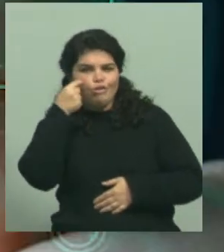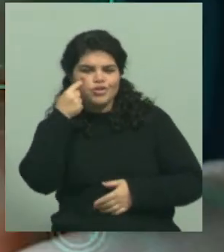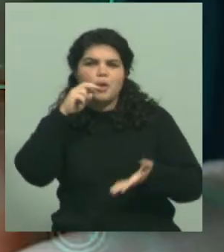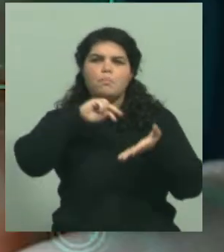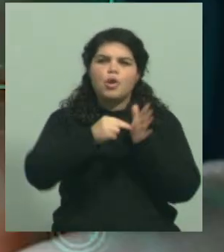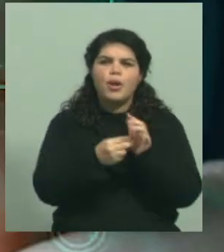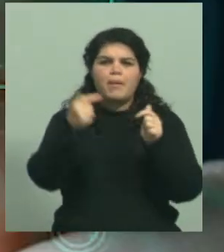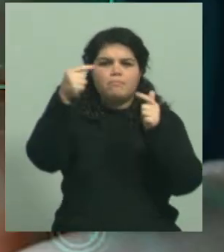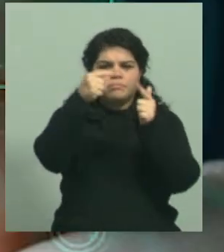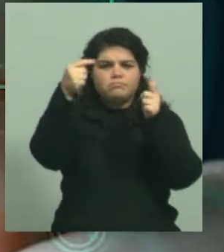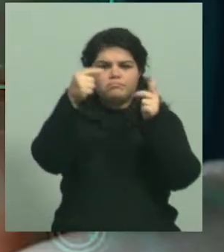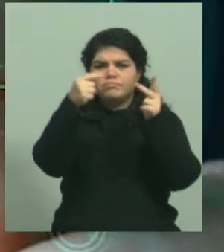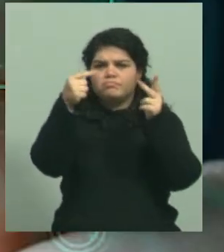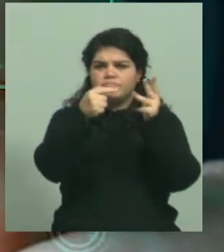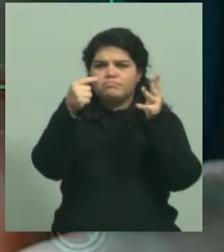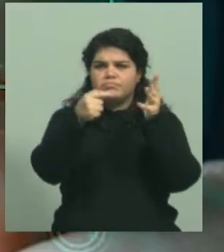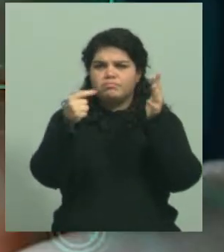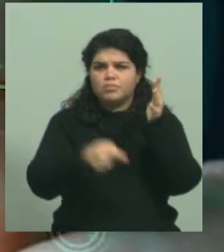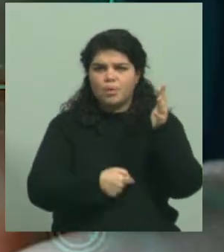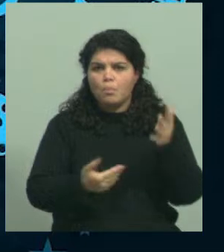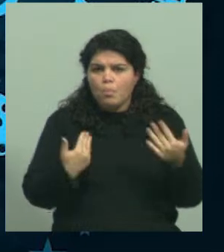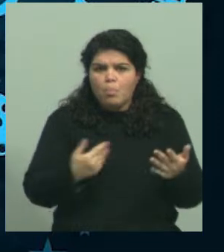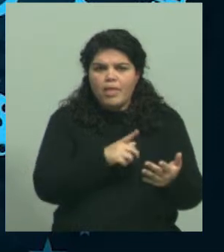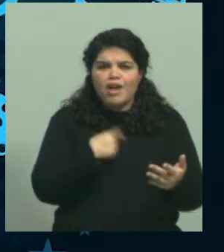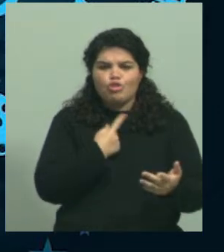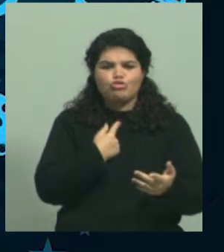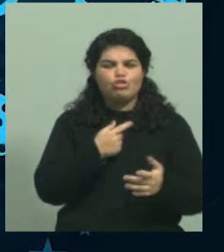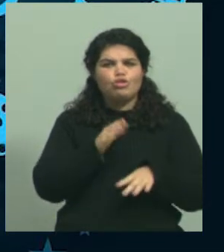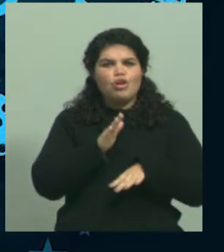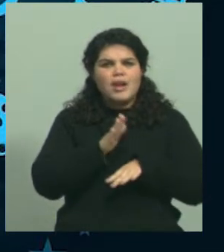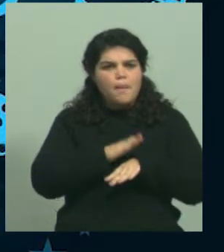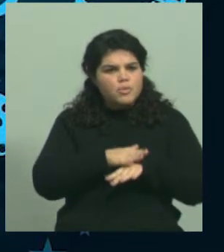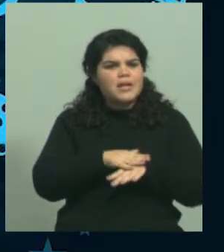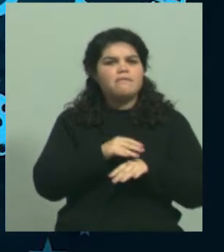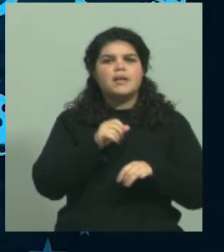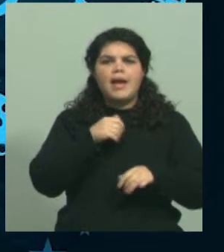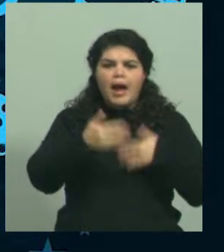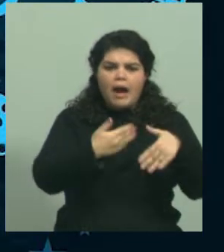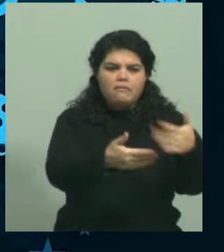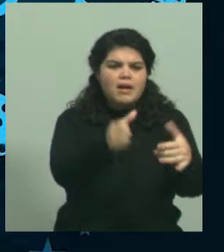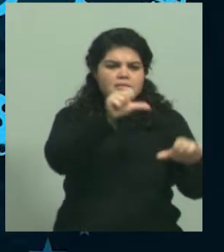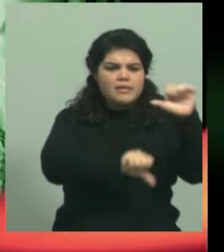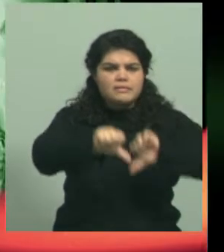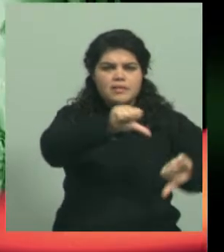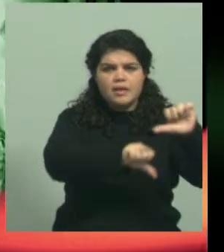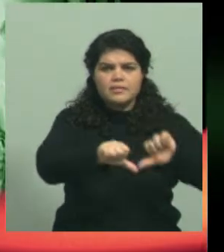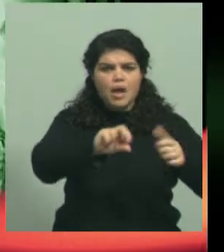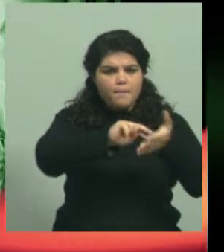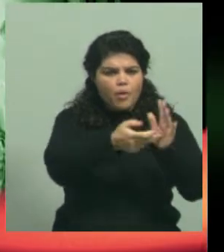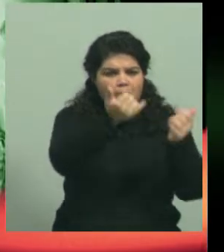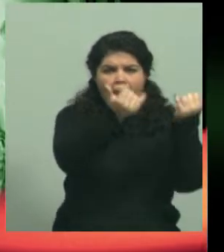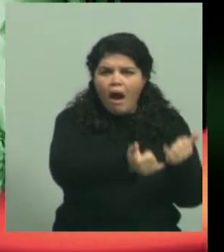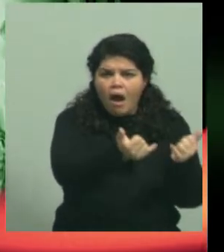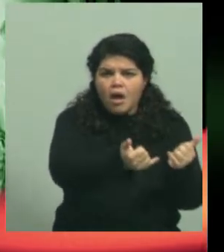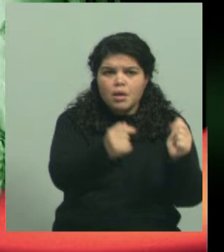problemáticas en las que nos estamos metiendo, ¿no?, por los propios avances científicos. Sí. Lo que mencionás es